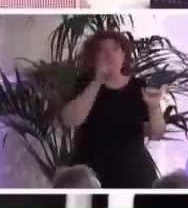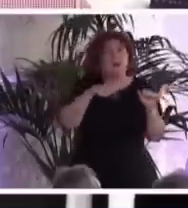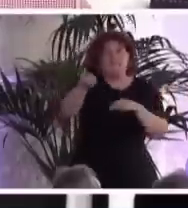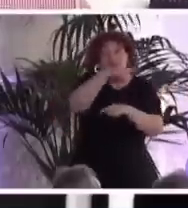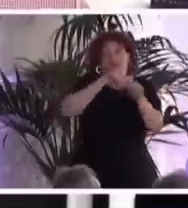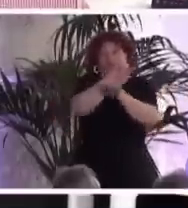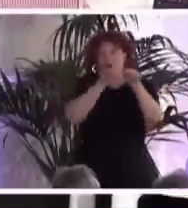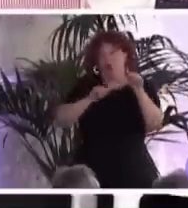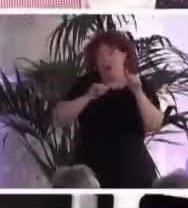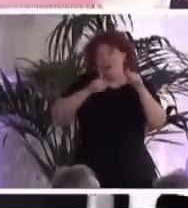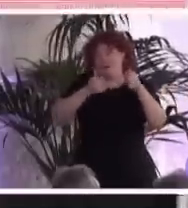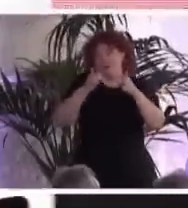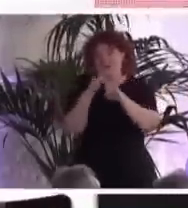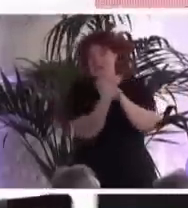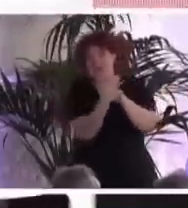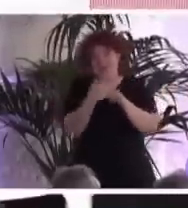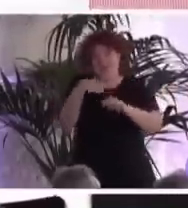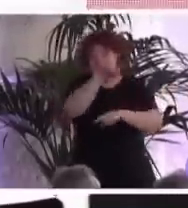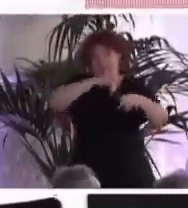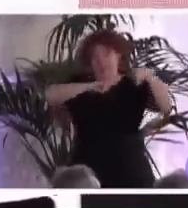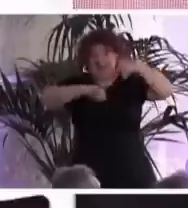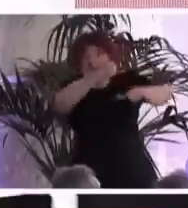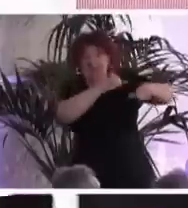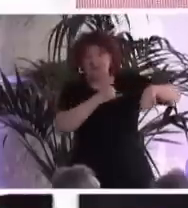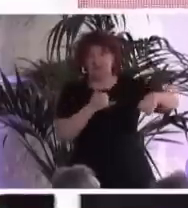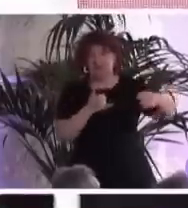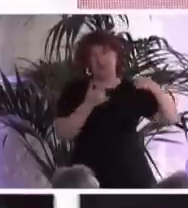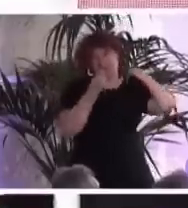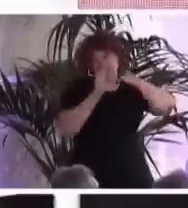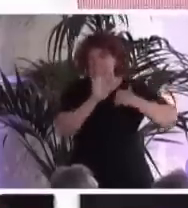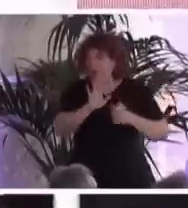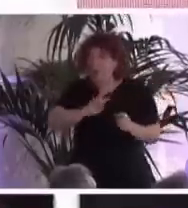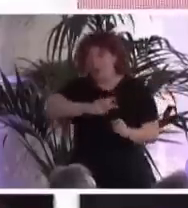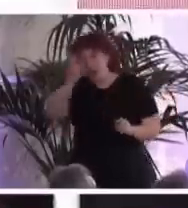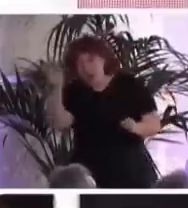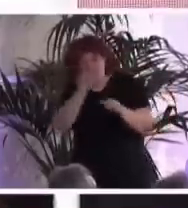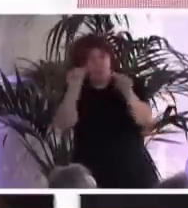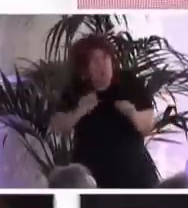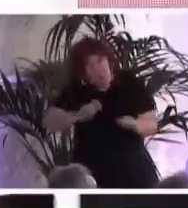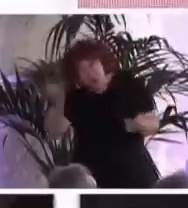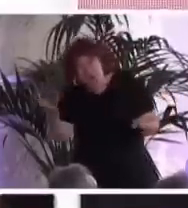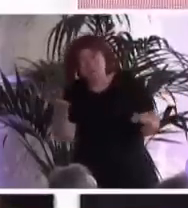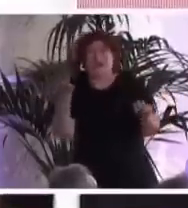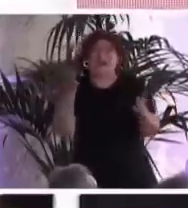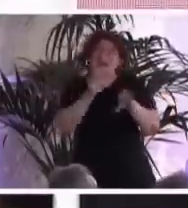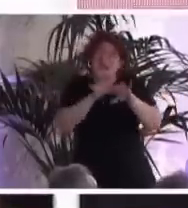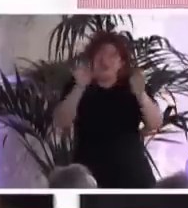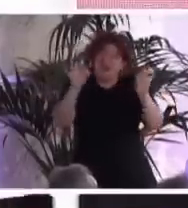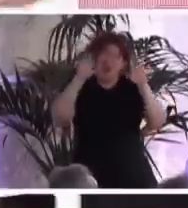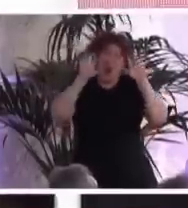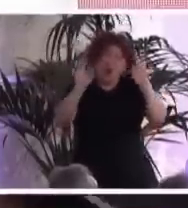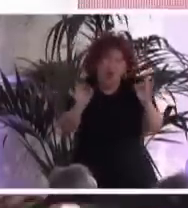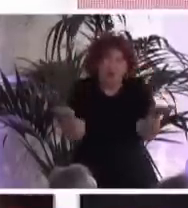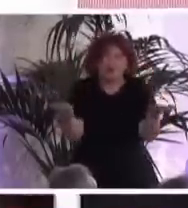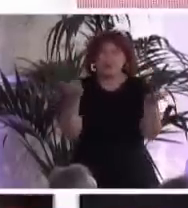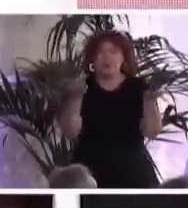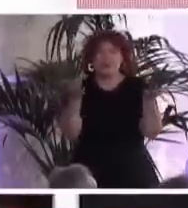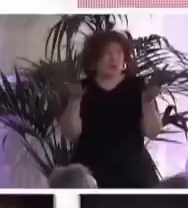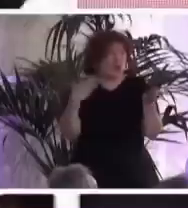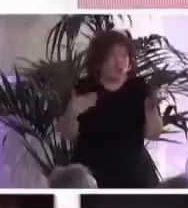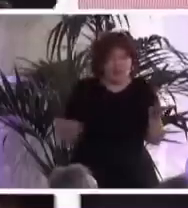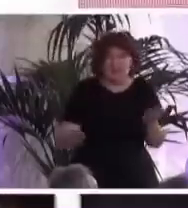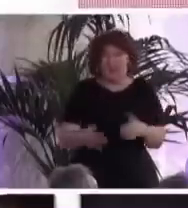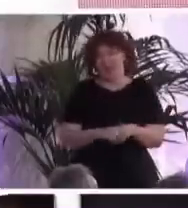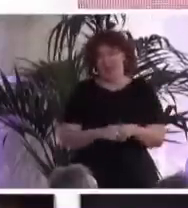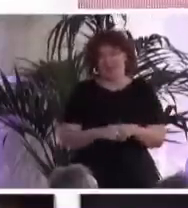mafia hablen mal de ti no es mejor ser de otra manera ser una izquierda un poco más razonable que tampoco pasa nada hombre